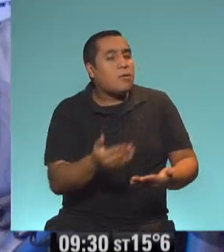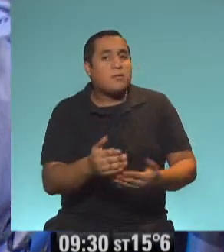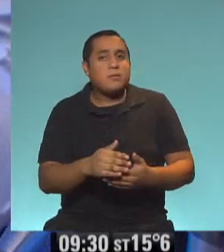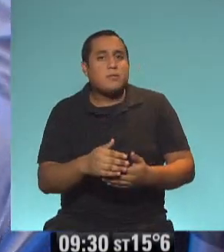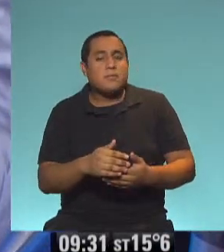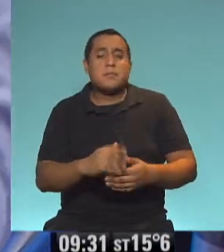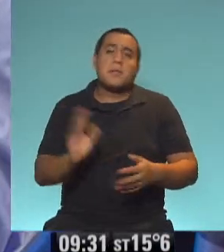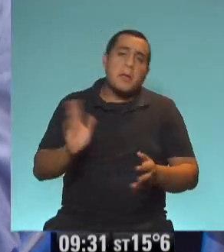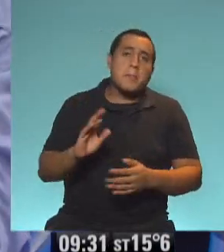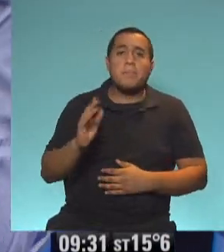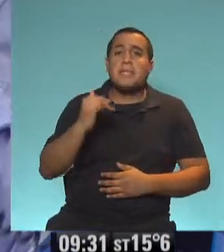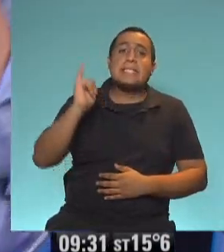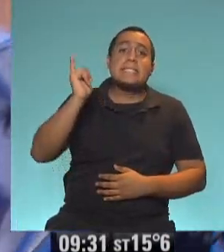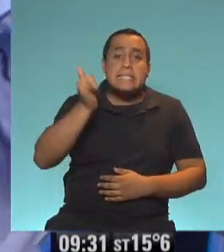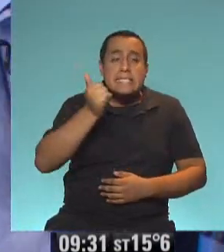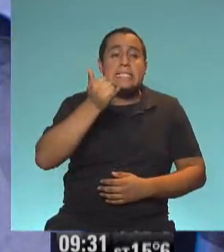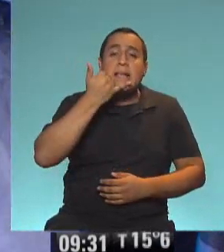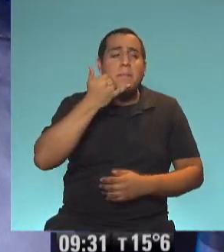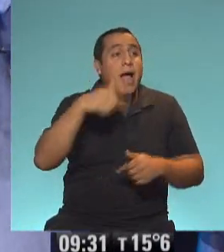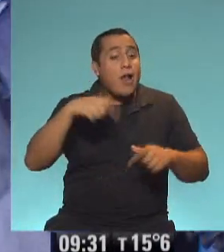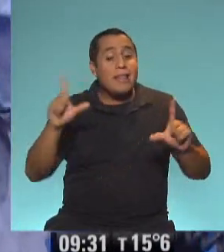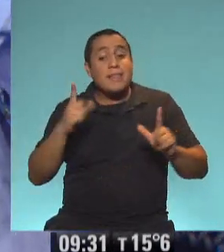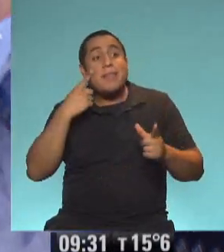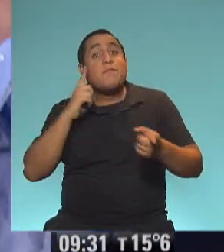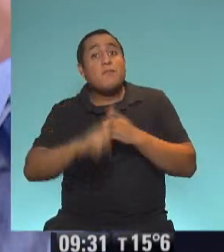para ver cómo andabas y le estaba contando, porque estamos en vivo en